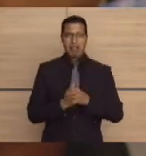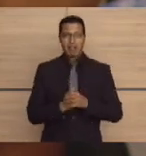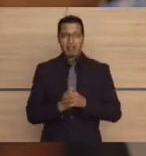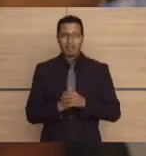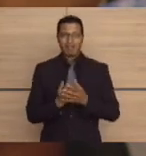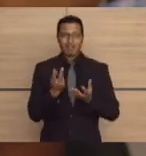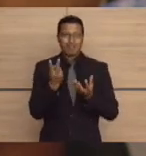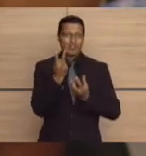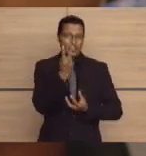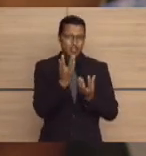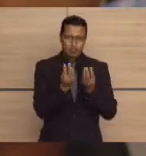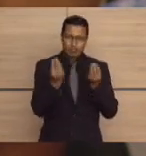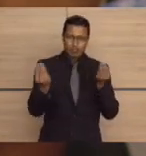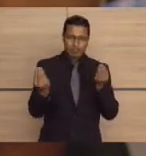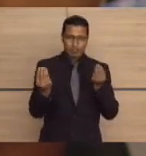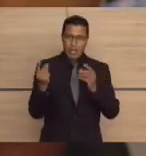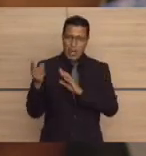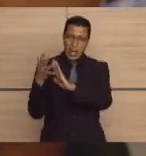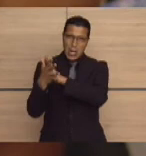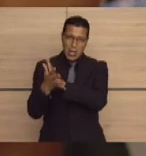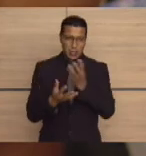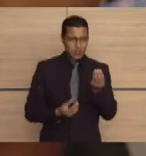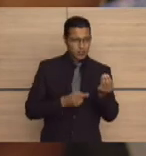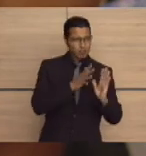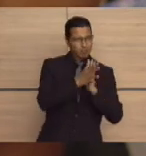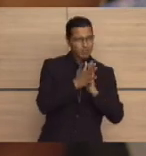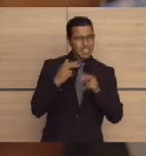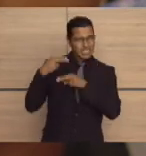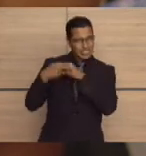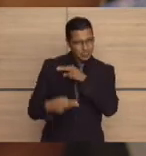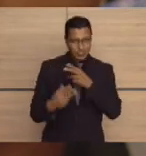entre dos versiones posibles de nuestra historia,